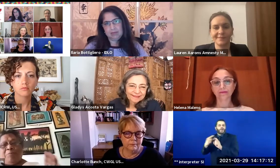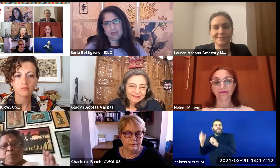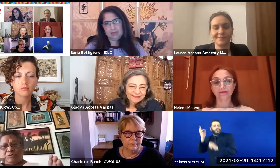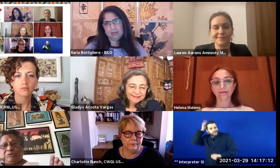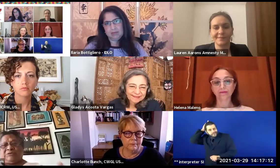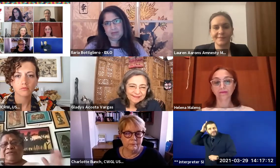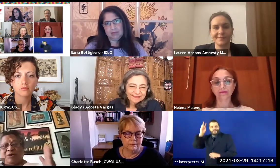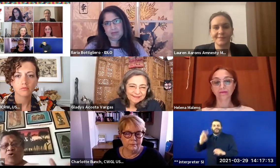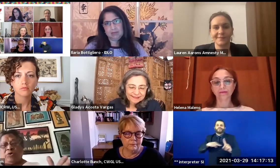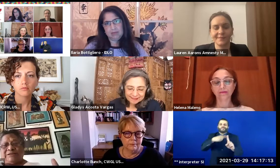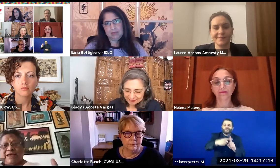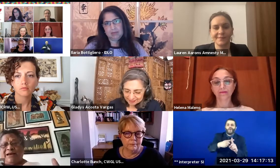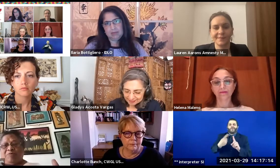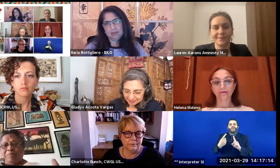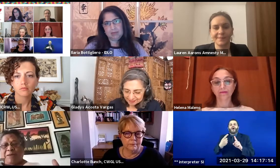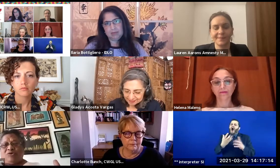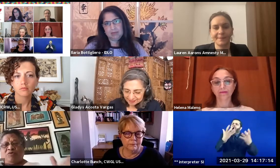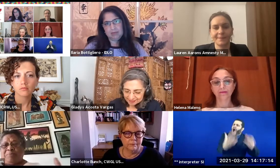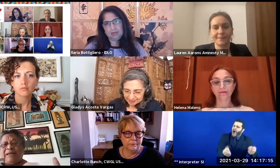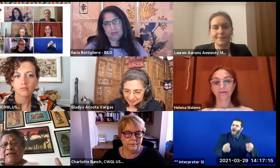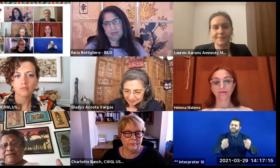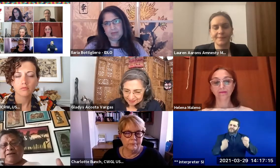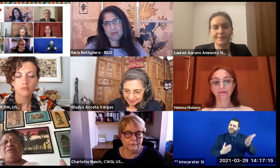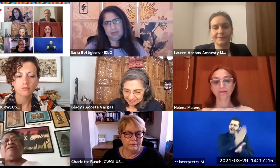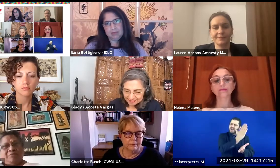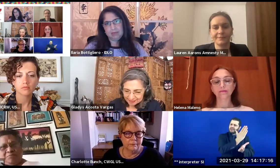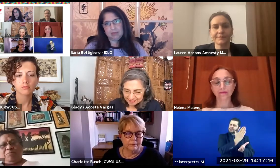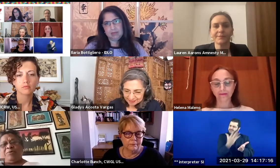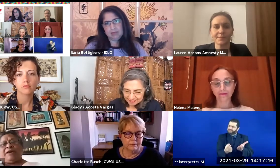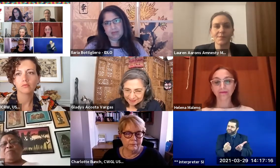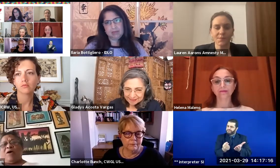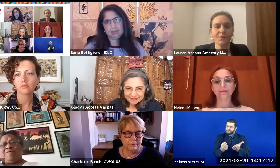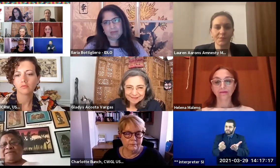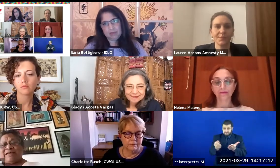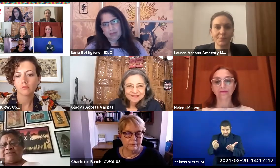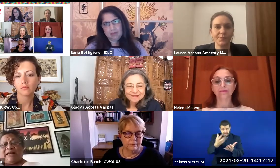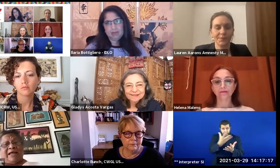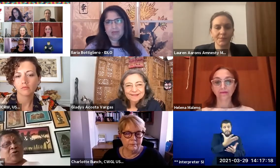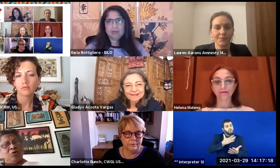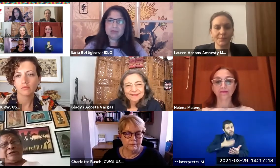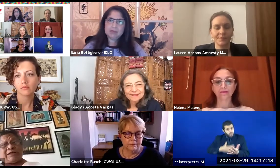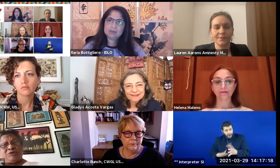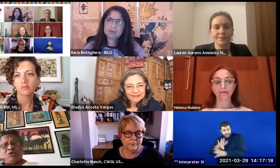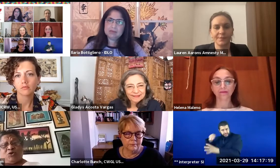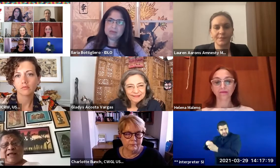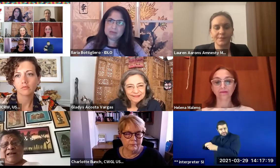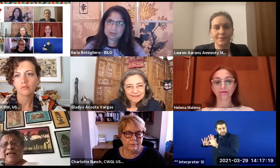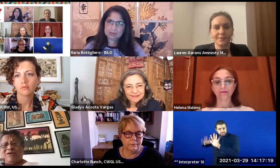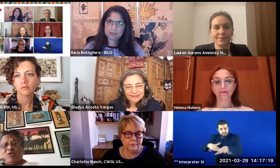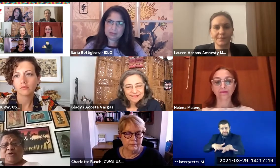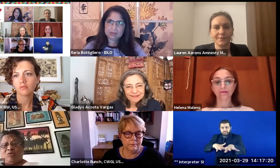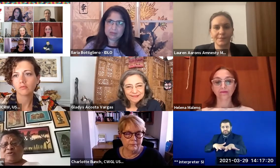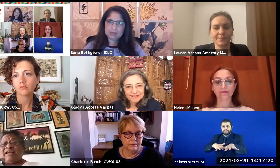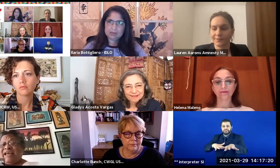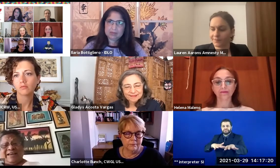Si logramos descolonizar el movimiento feminista, podremos avanzar hacia la descolonización total, que